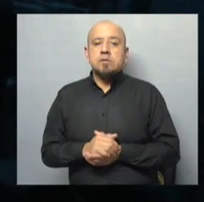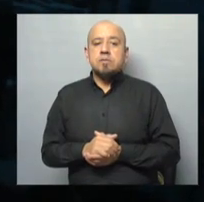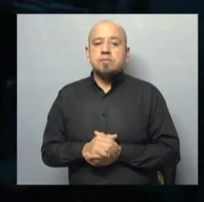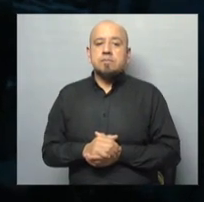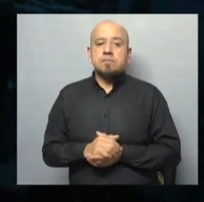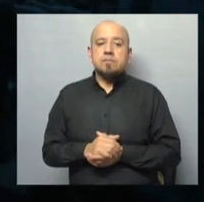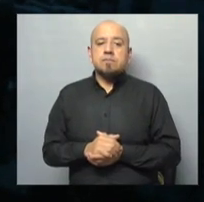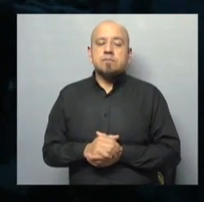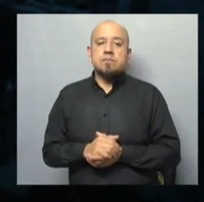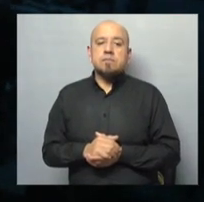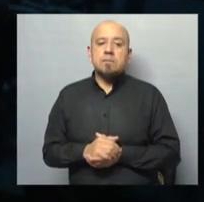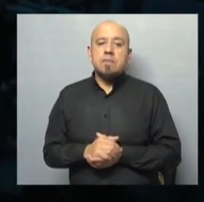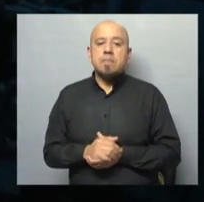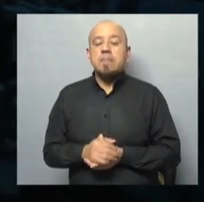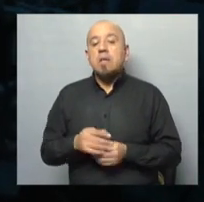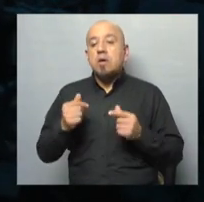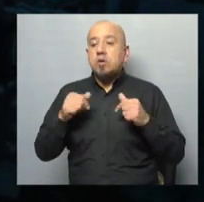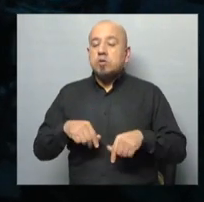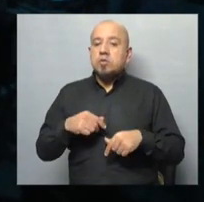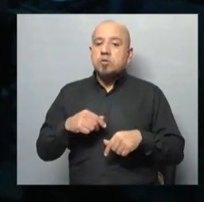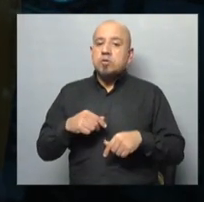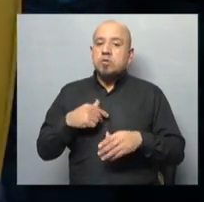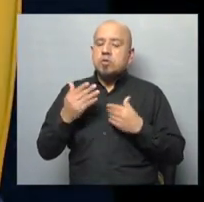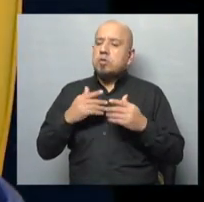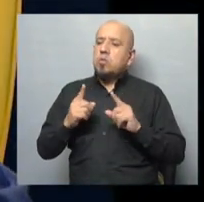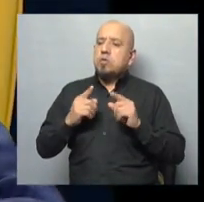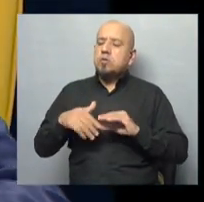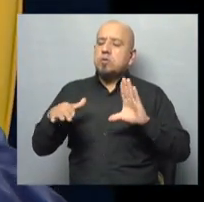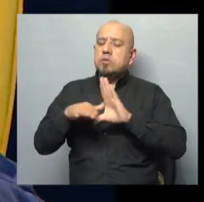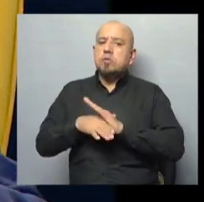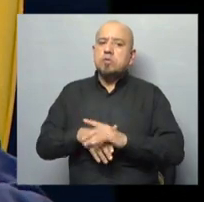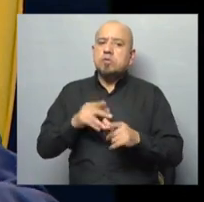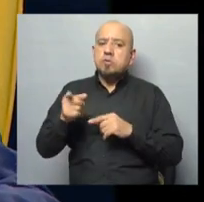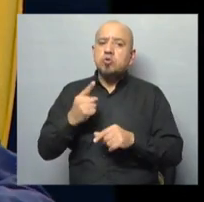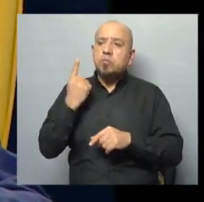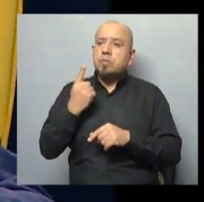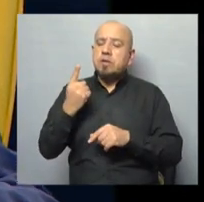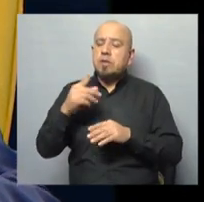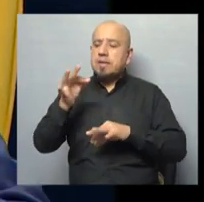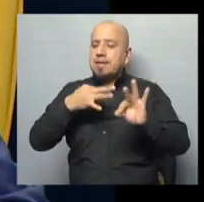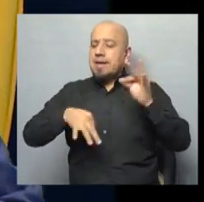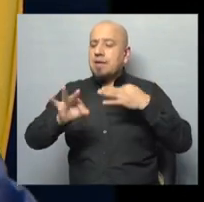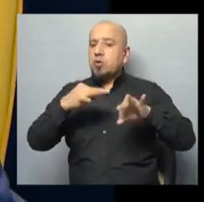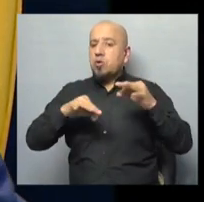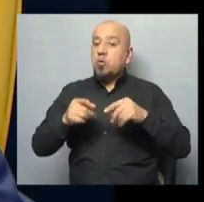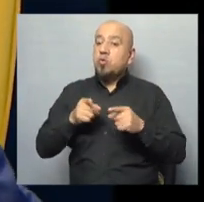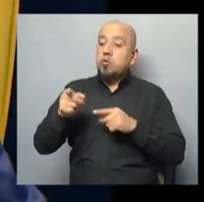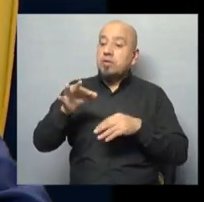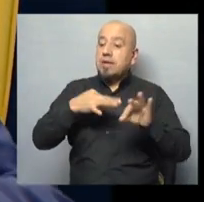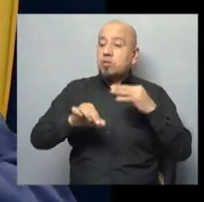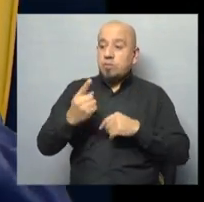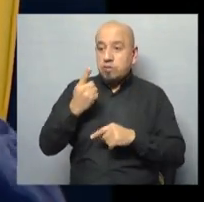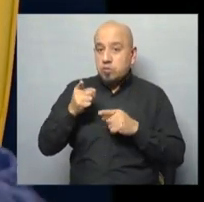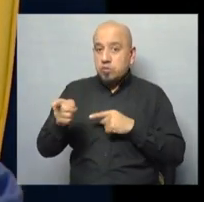que vi que tratábamos buscar ciertas coincidencias es que tu primera obra en teatro sino el hueco